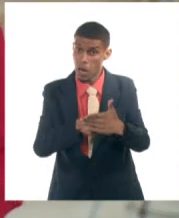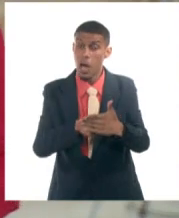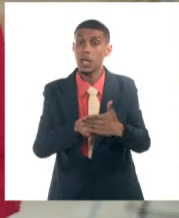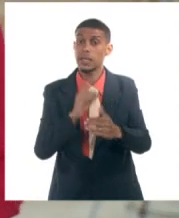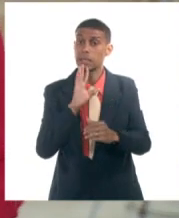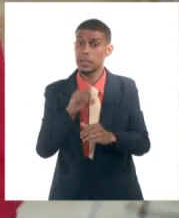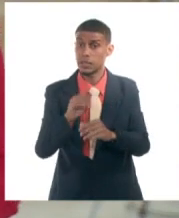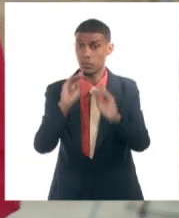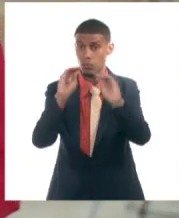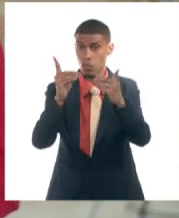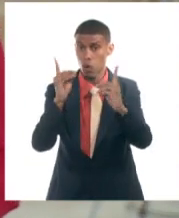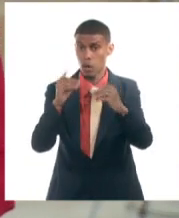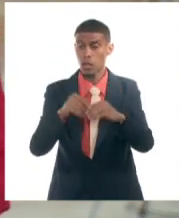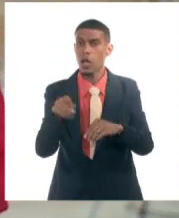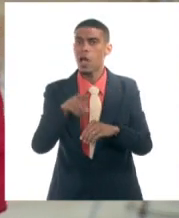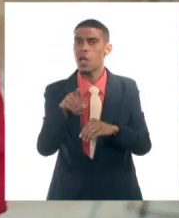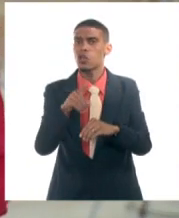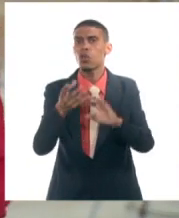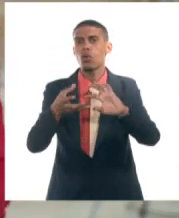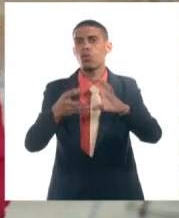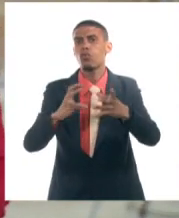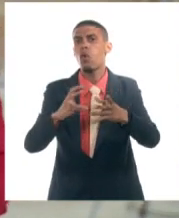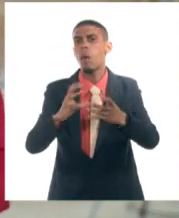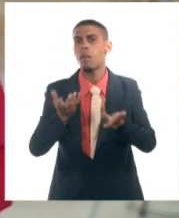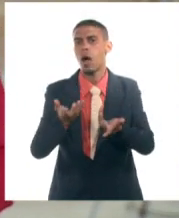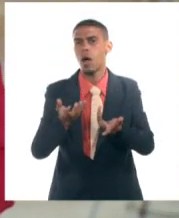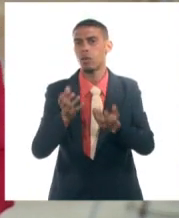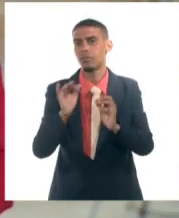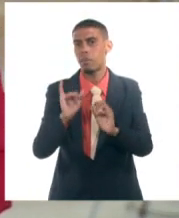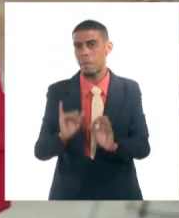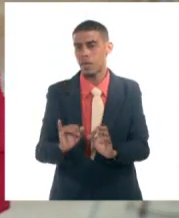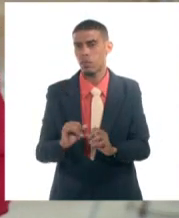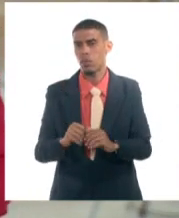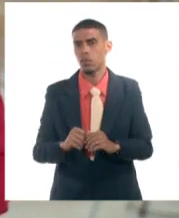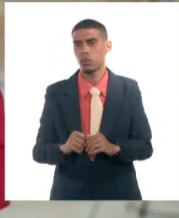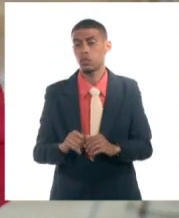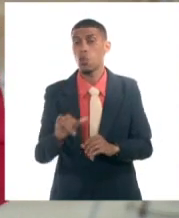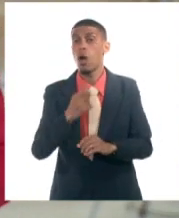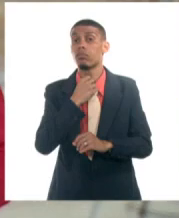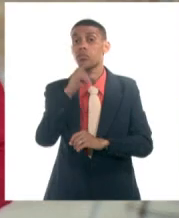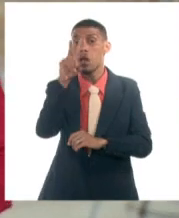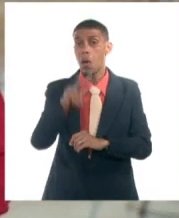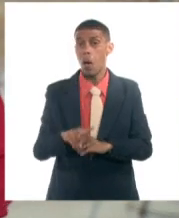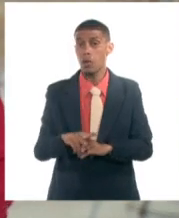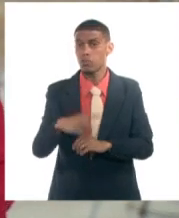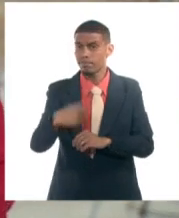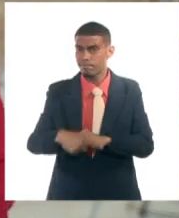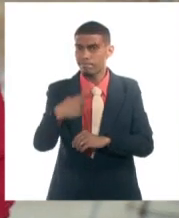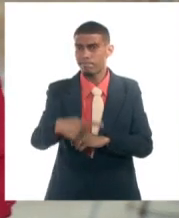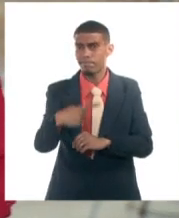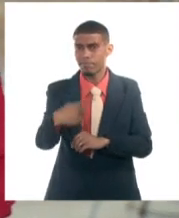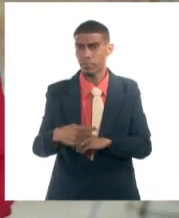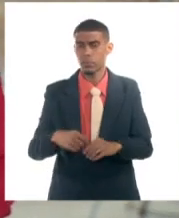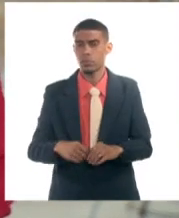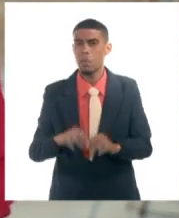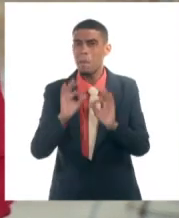política, es un instrumento que requiere el monitoreo permanente y la evaluación sistemática desde el mismo